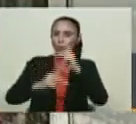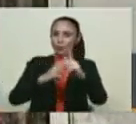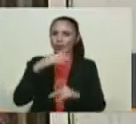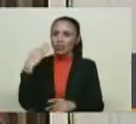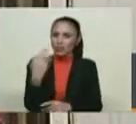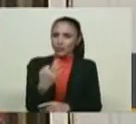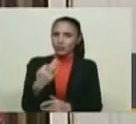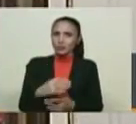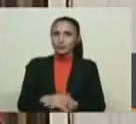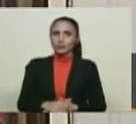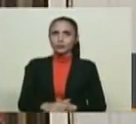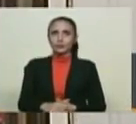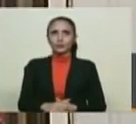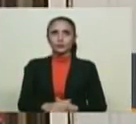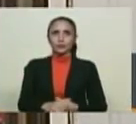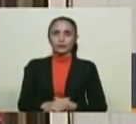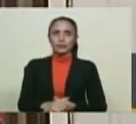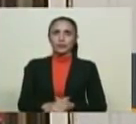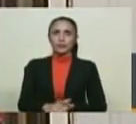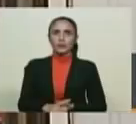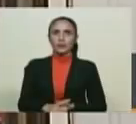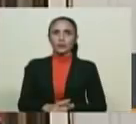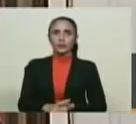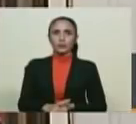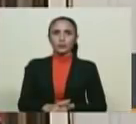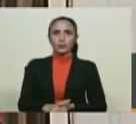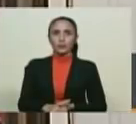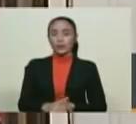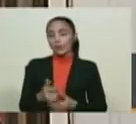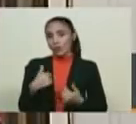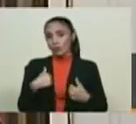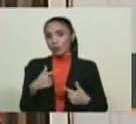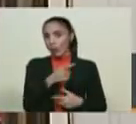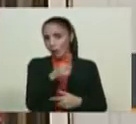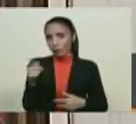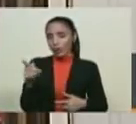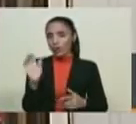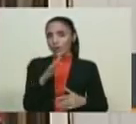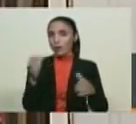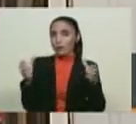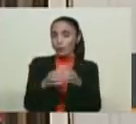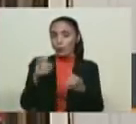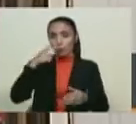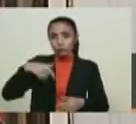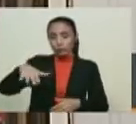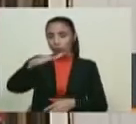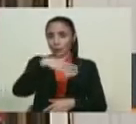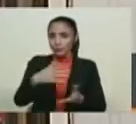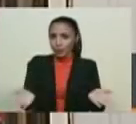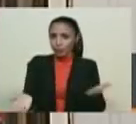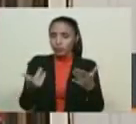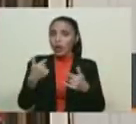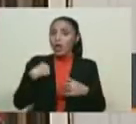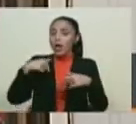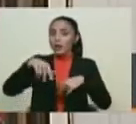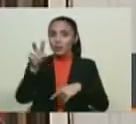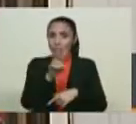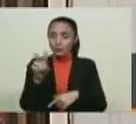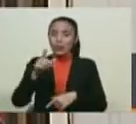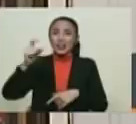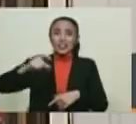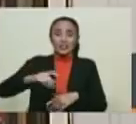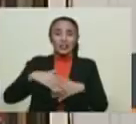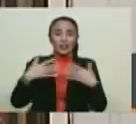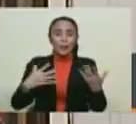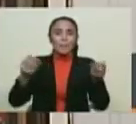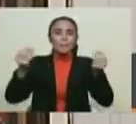Venezuela necesita más de su movimiento campesino. Y yo vengo a pedirle a ustedes, movimiento campesino de Venezuela, Venezuela necesita